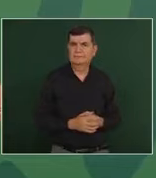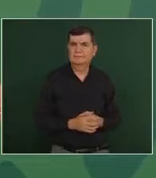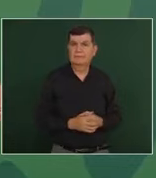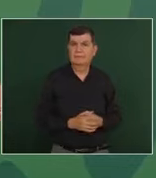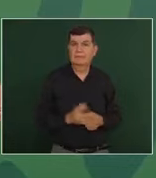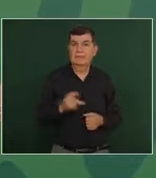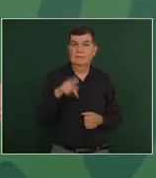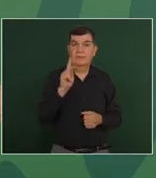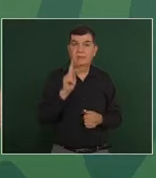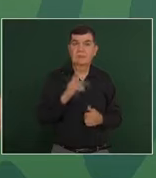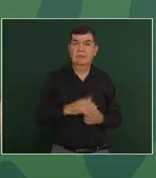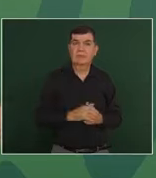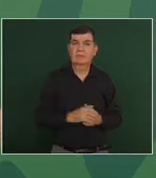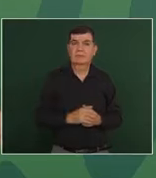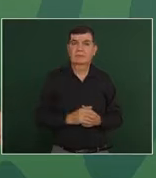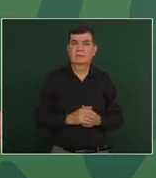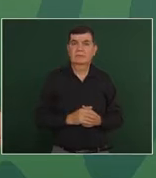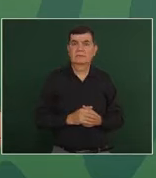pero